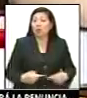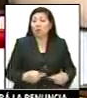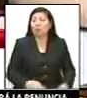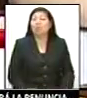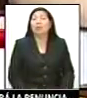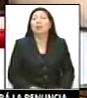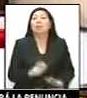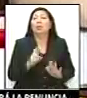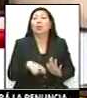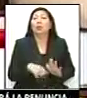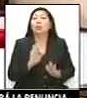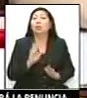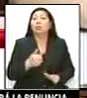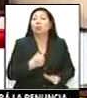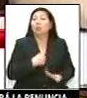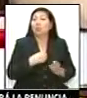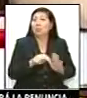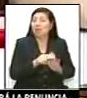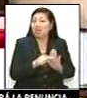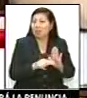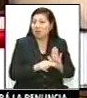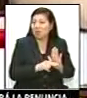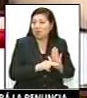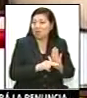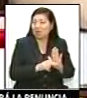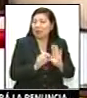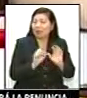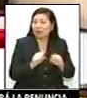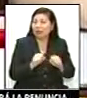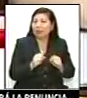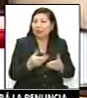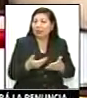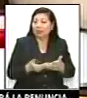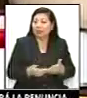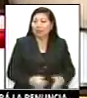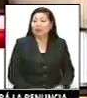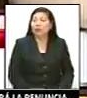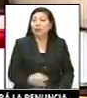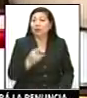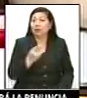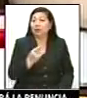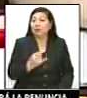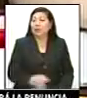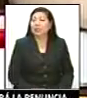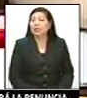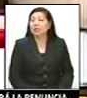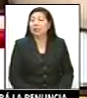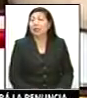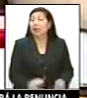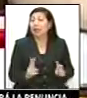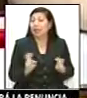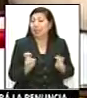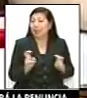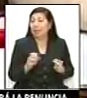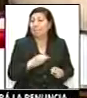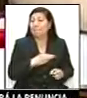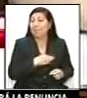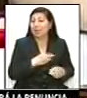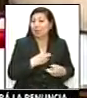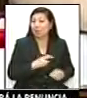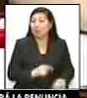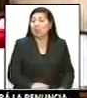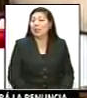del marco de sus propias normas se ha autodeclarado emergencia. El tema de fondo del Ministerio